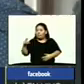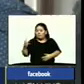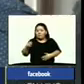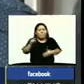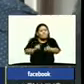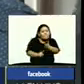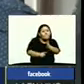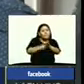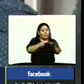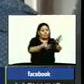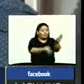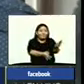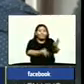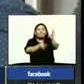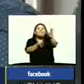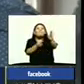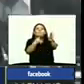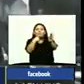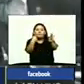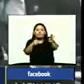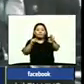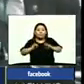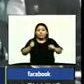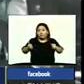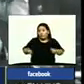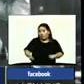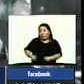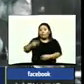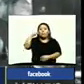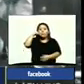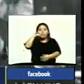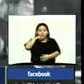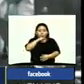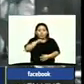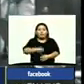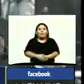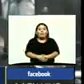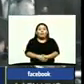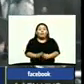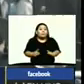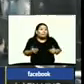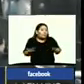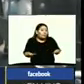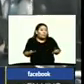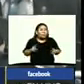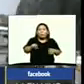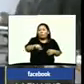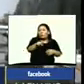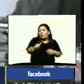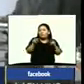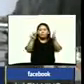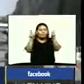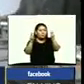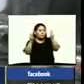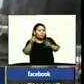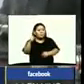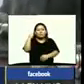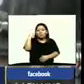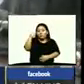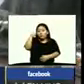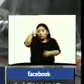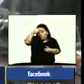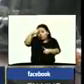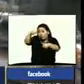primero que se presenta en la administración del presidente Nayib Bukele. Pero otro punto bastante importante que se